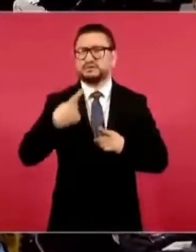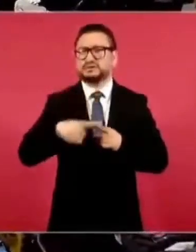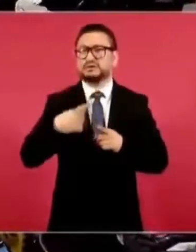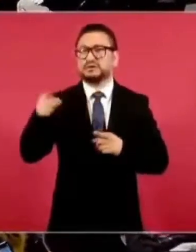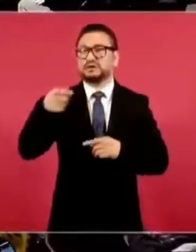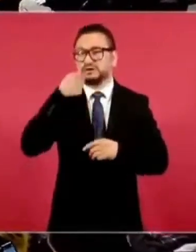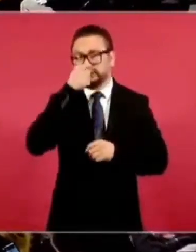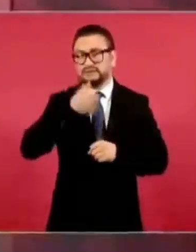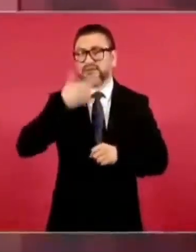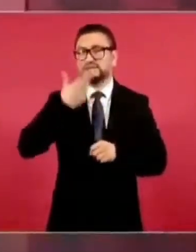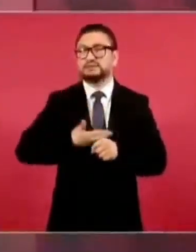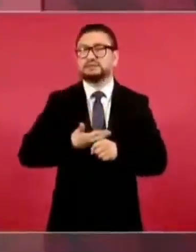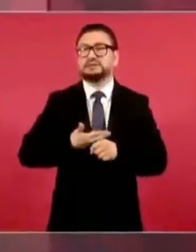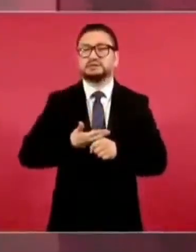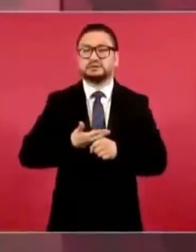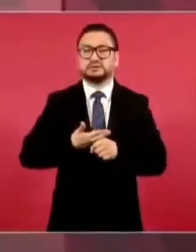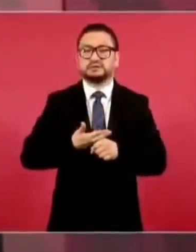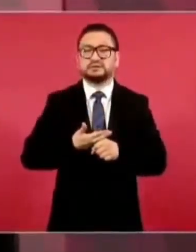secretario de